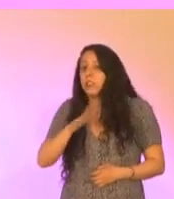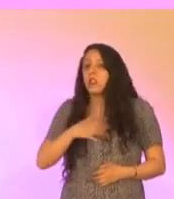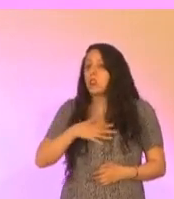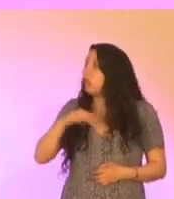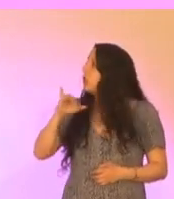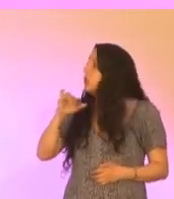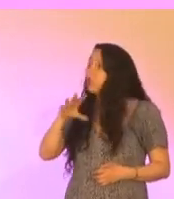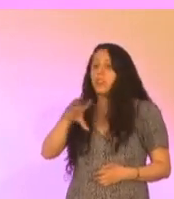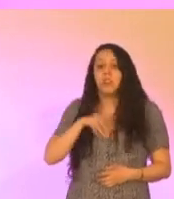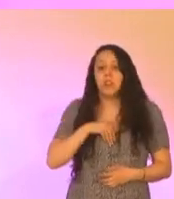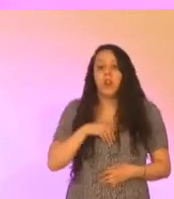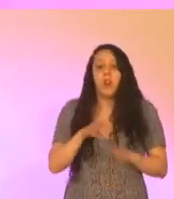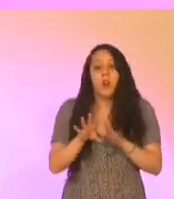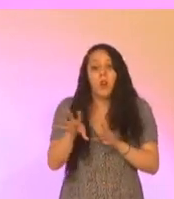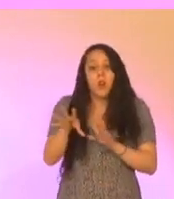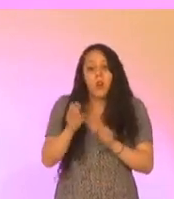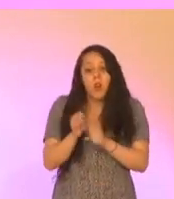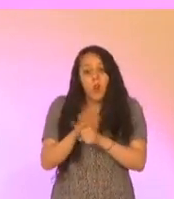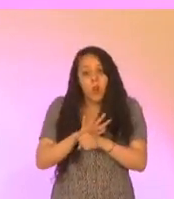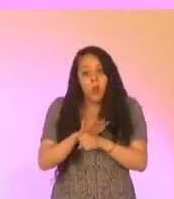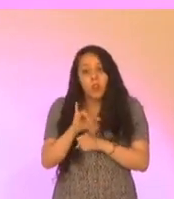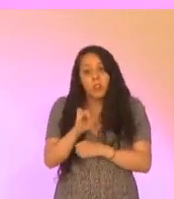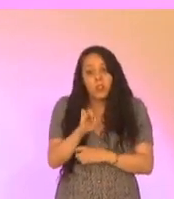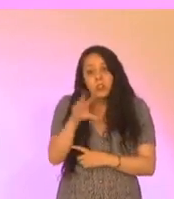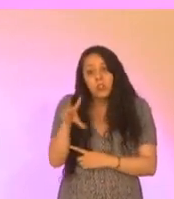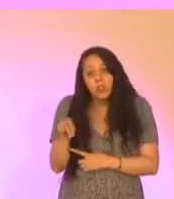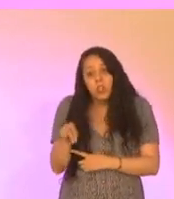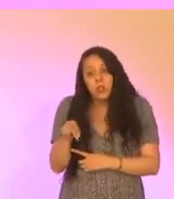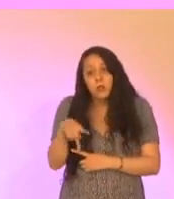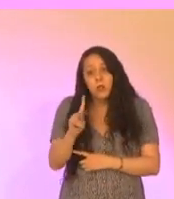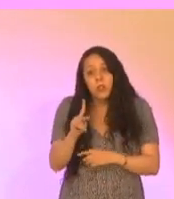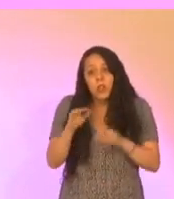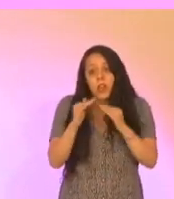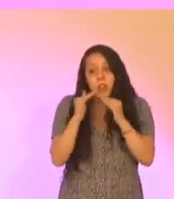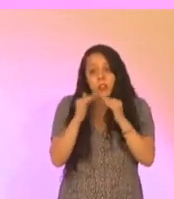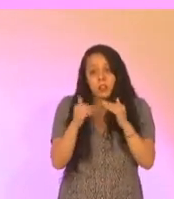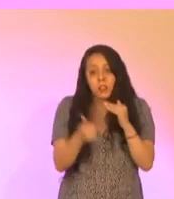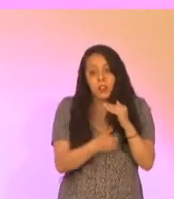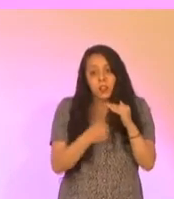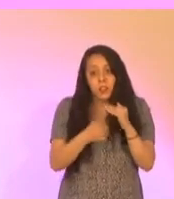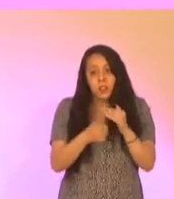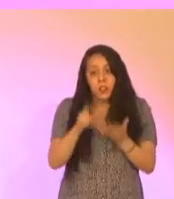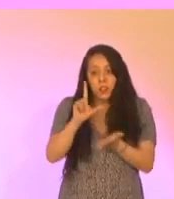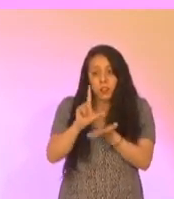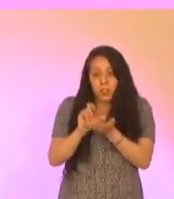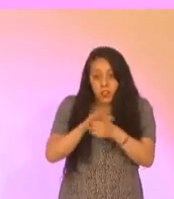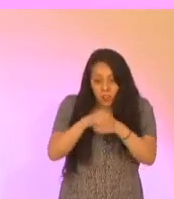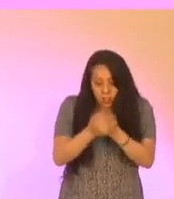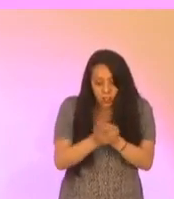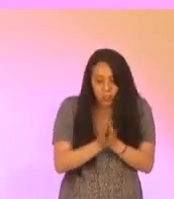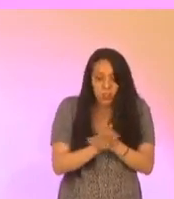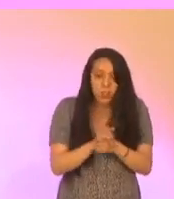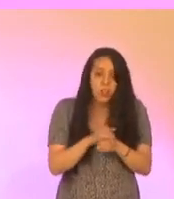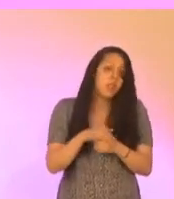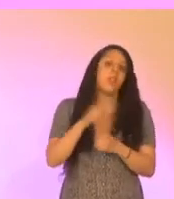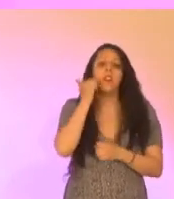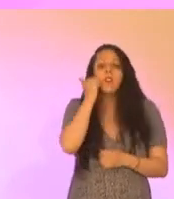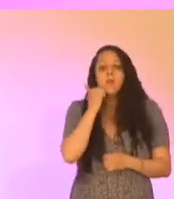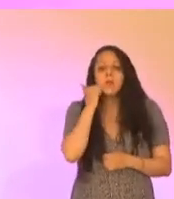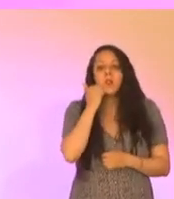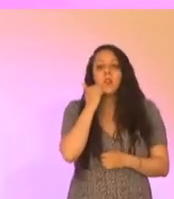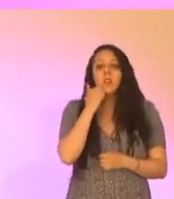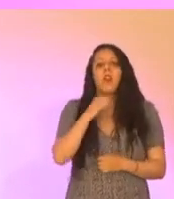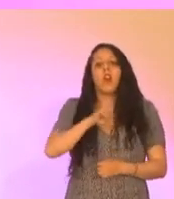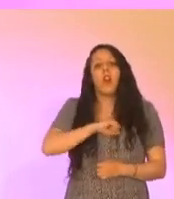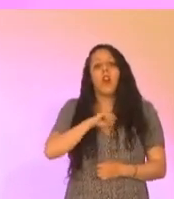pasó a todos no porque claro viviese encerrado te lavan las manos te pones gel pero de repente entonces y dices ya valió y